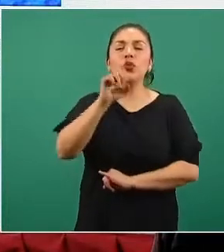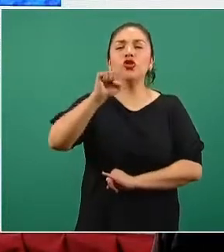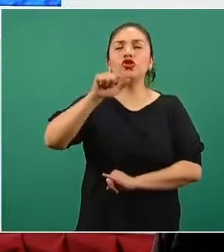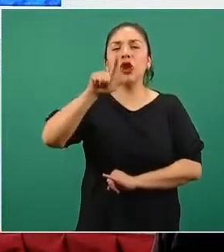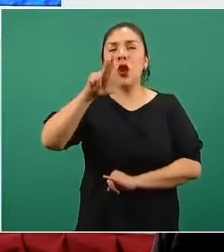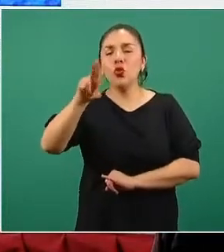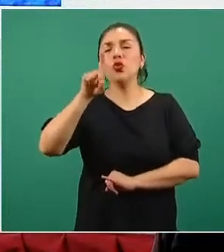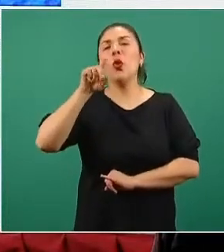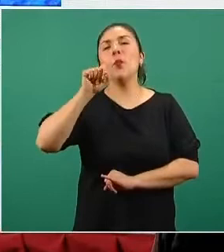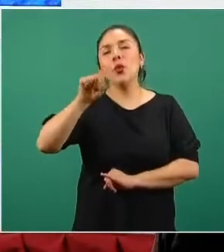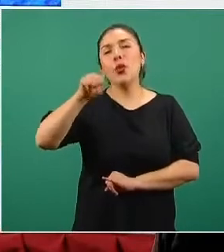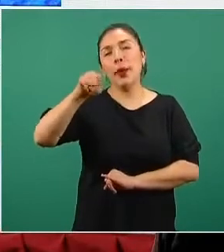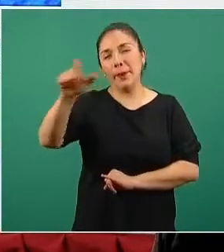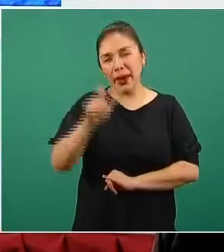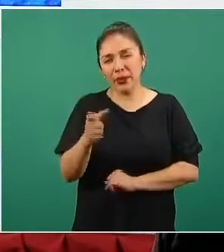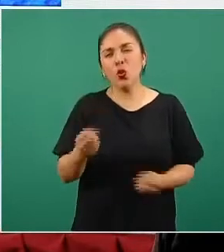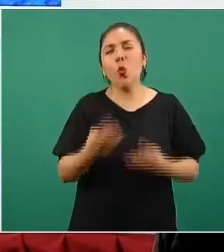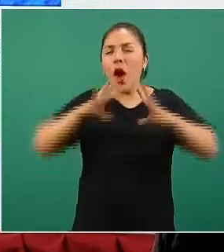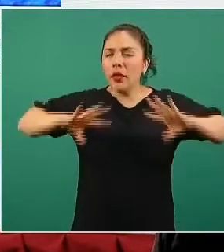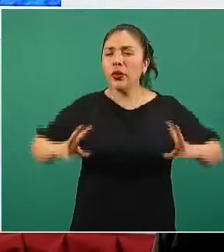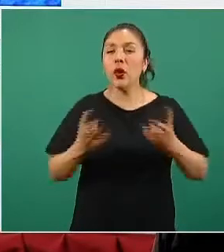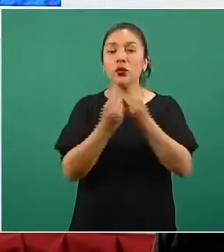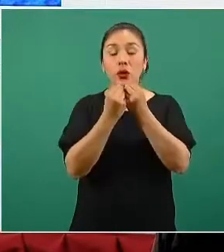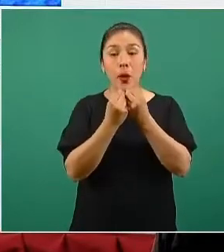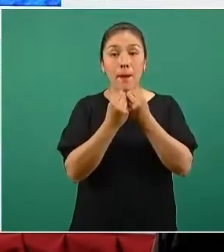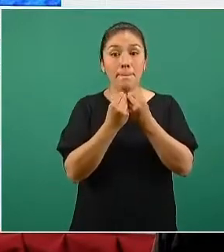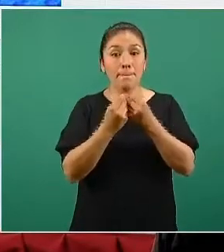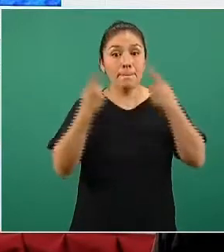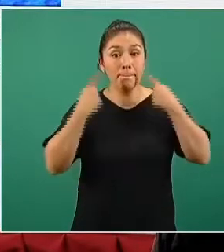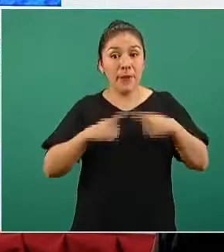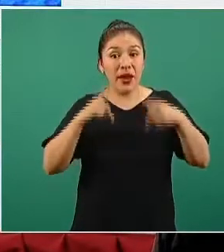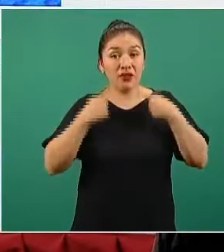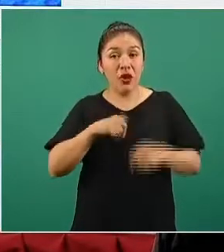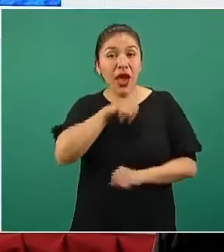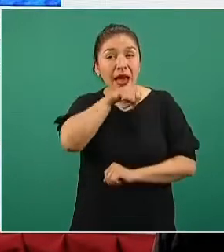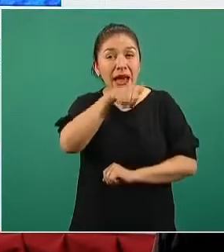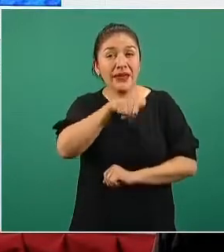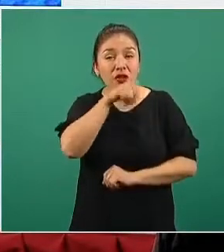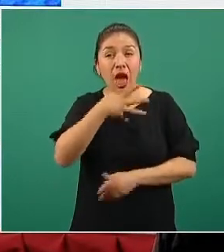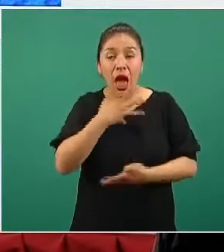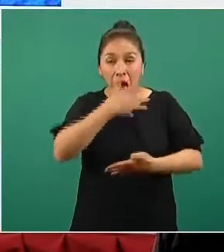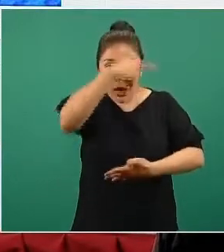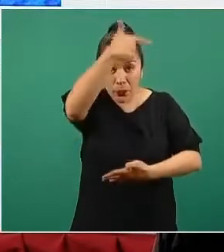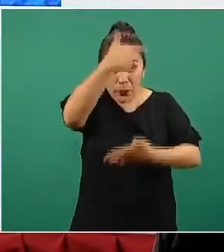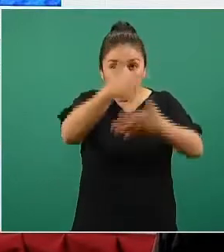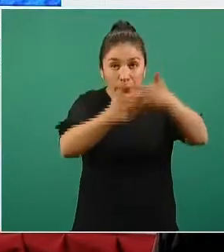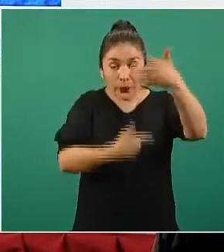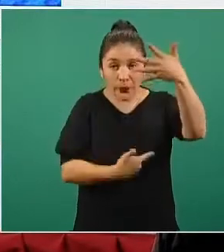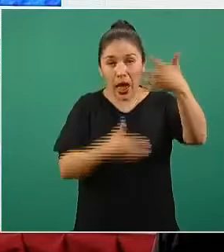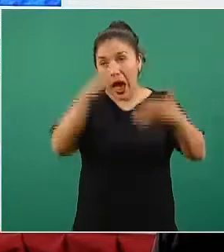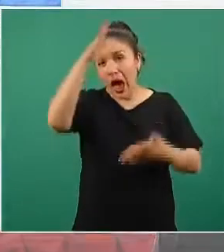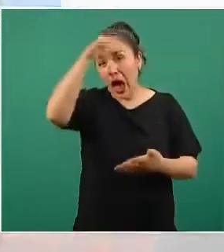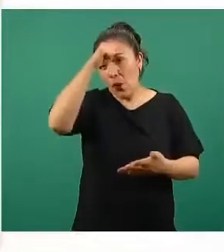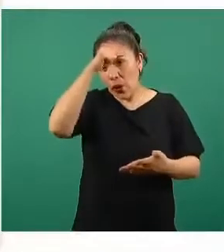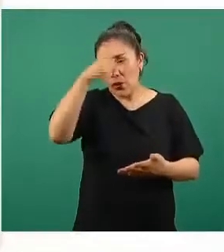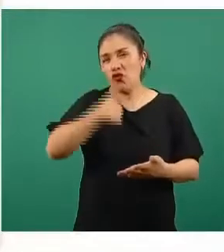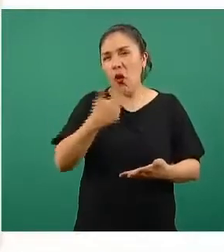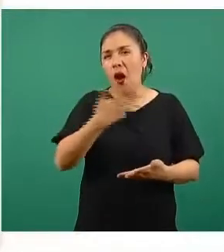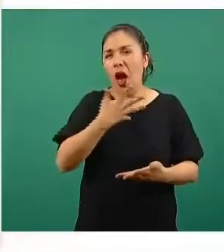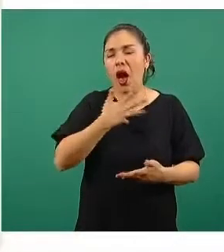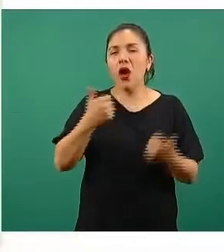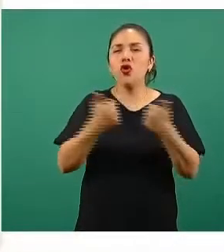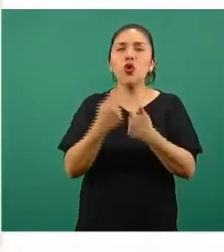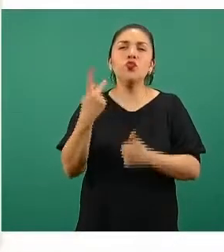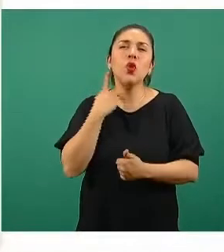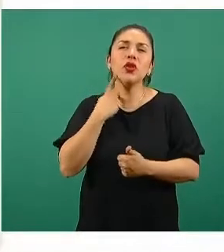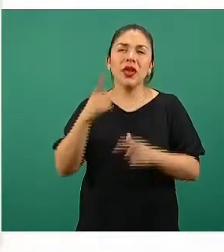mivacuna.salud.mx, del total de personas adultas mayores, de acuerdo a lo que tenemos en la